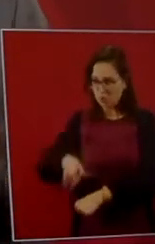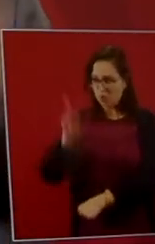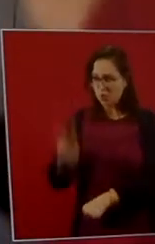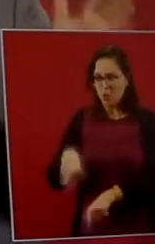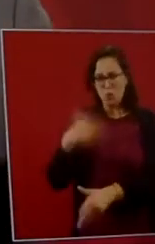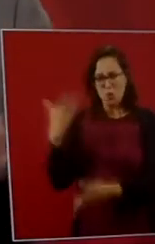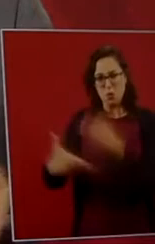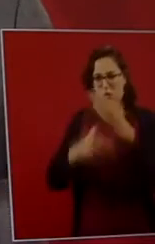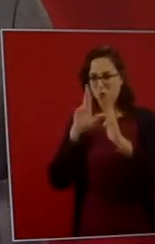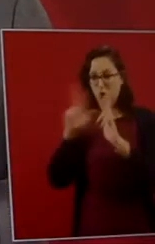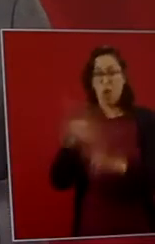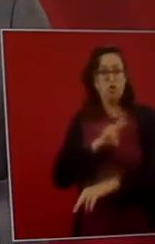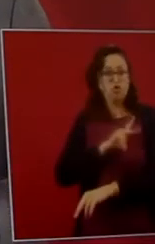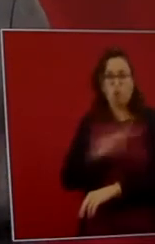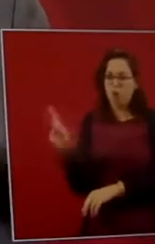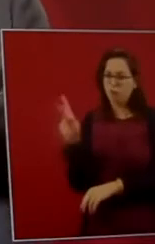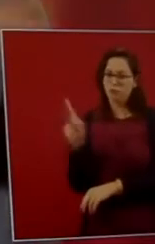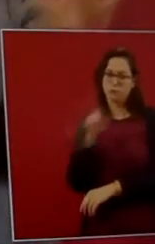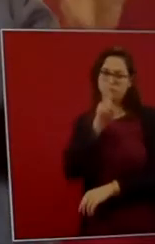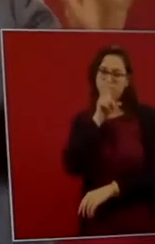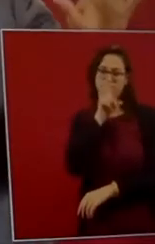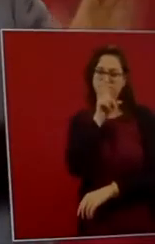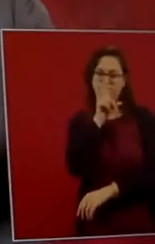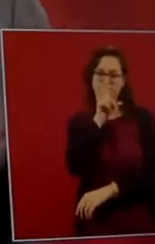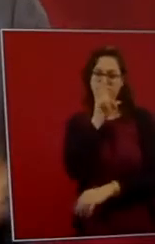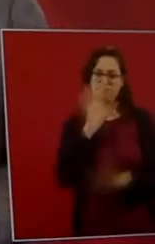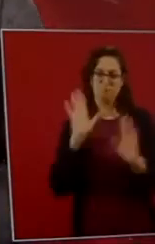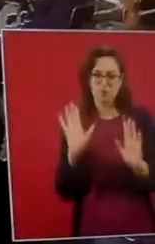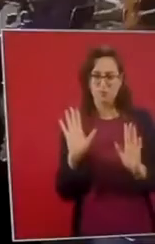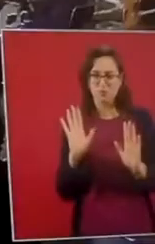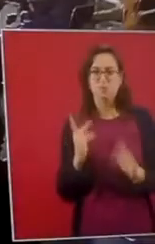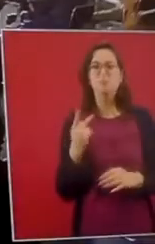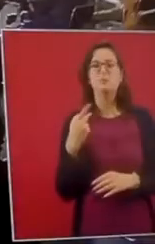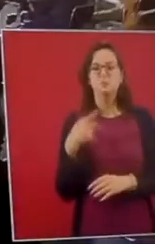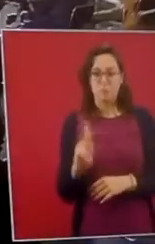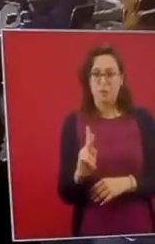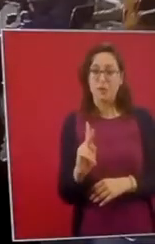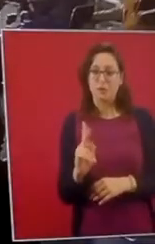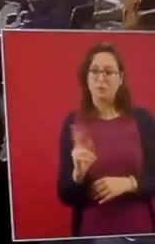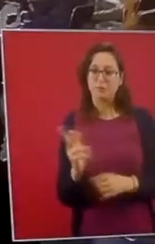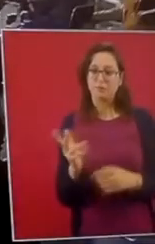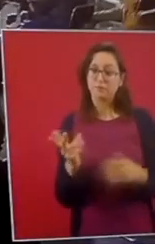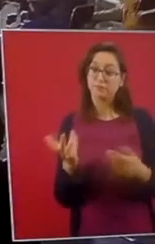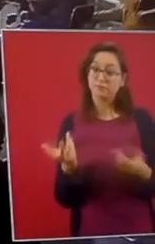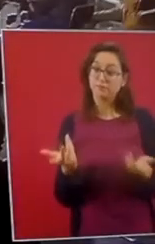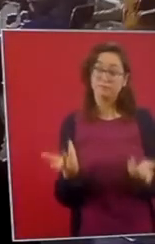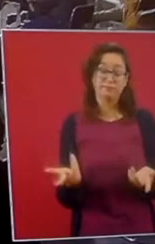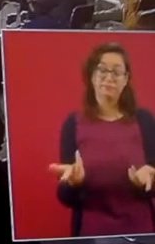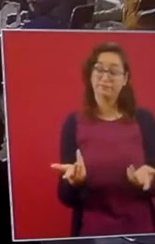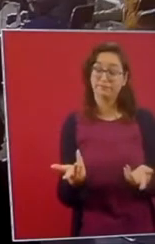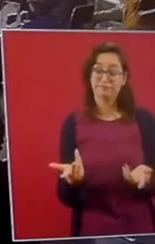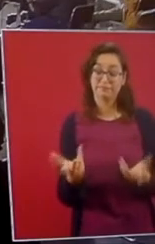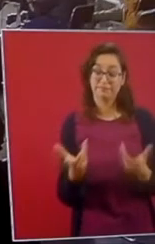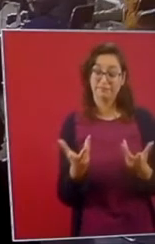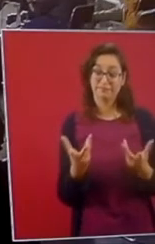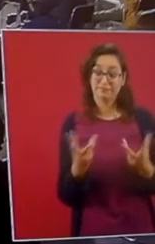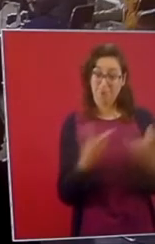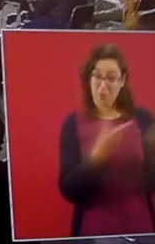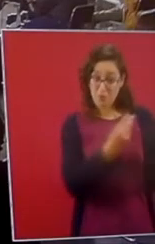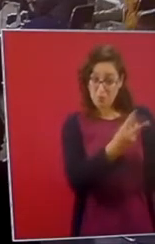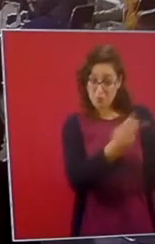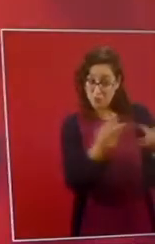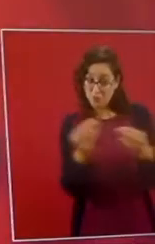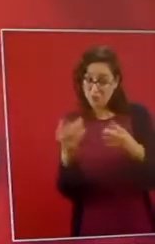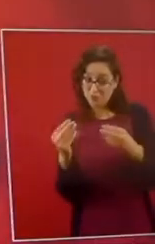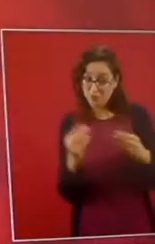caso, para que pueda orientar el movimiento, ya sea de la defensa de su representado, o en su caso,